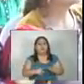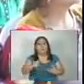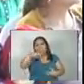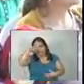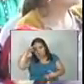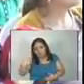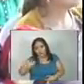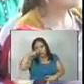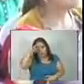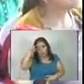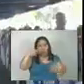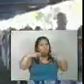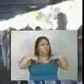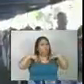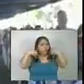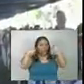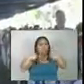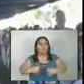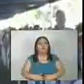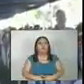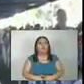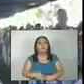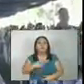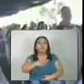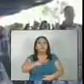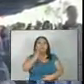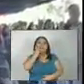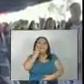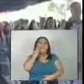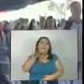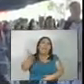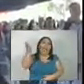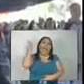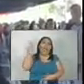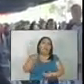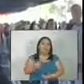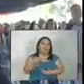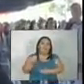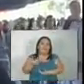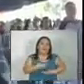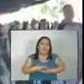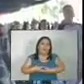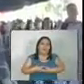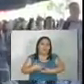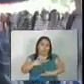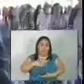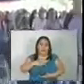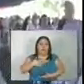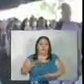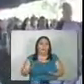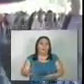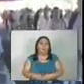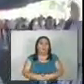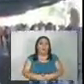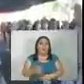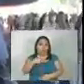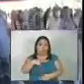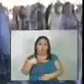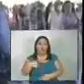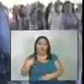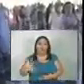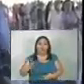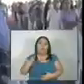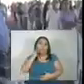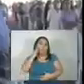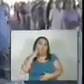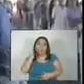trabajo, salud. Así es porque mi mamá traía la imagen del niño y hoy la traigo yo como